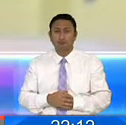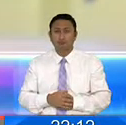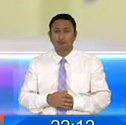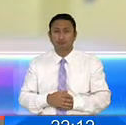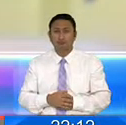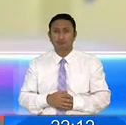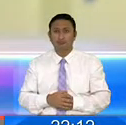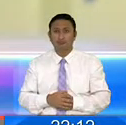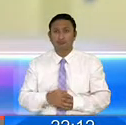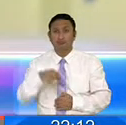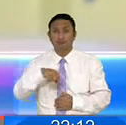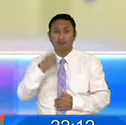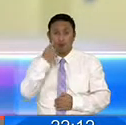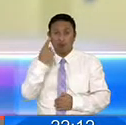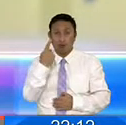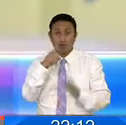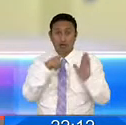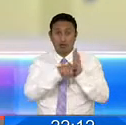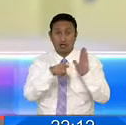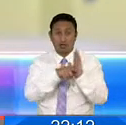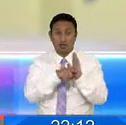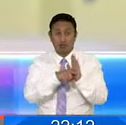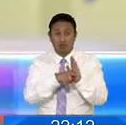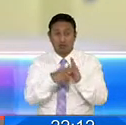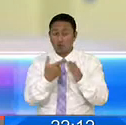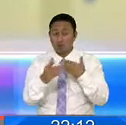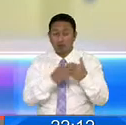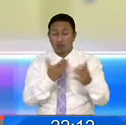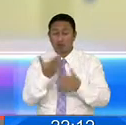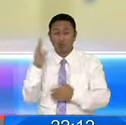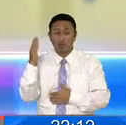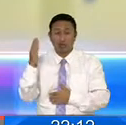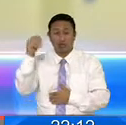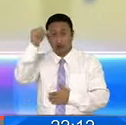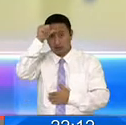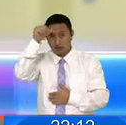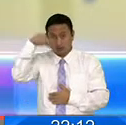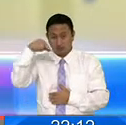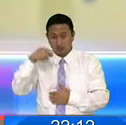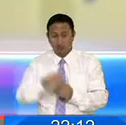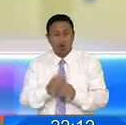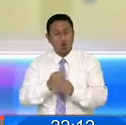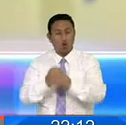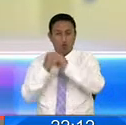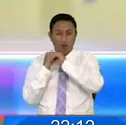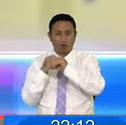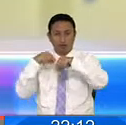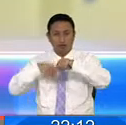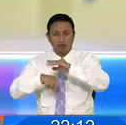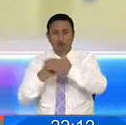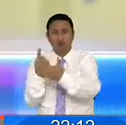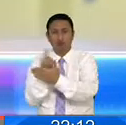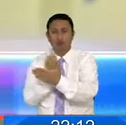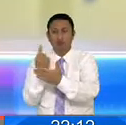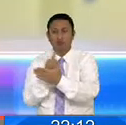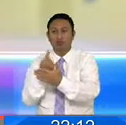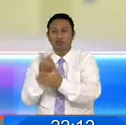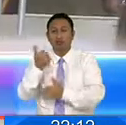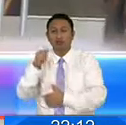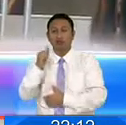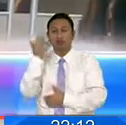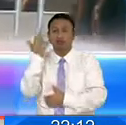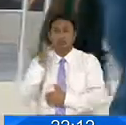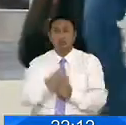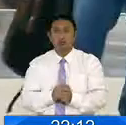pesar de que la prueba sea negativa, si vienen de estos dos países, deberá realizarse un aislamiento por 10 días.